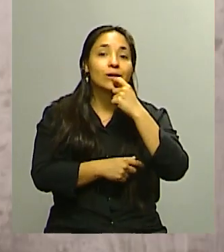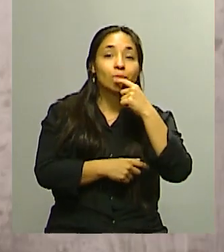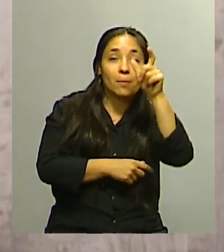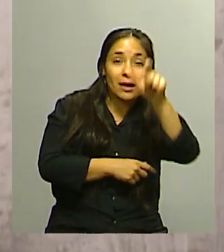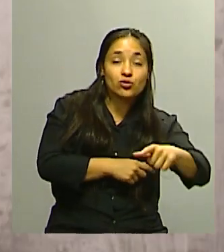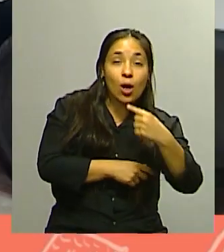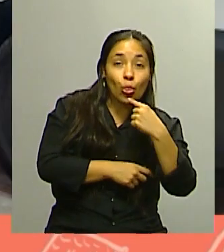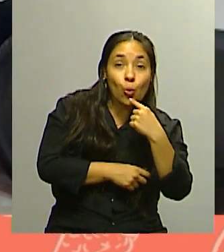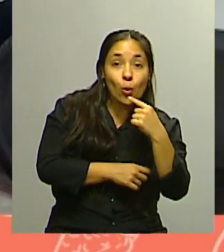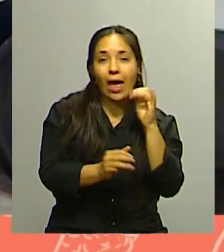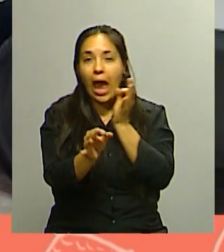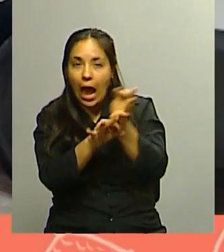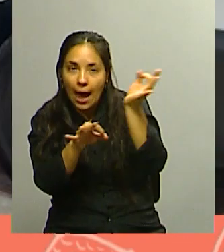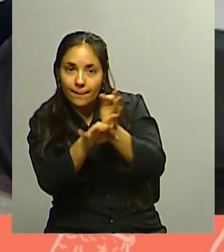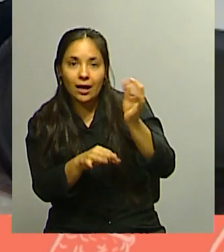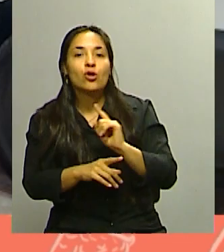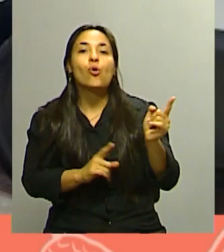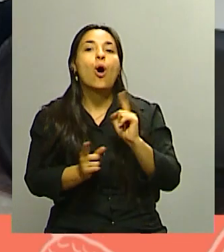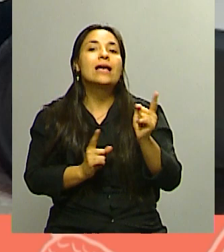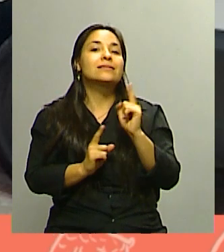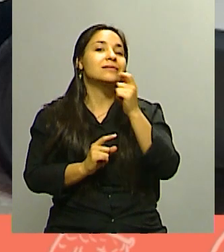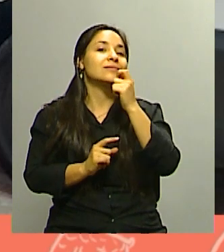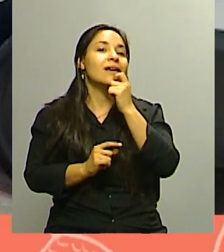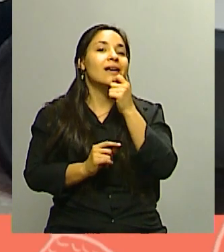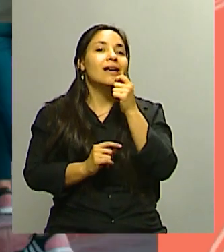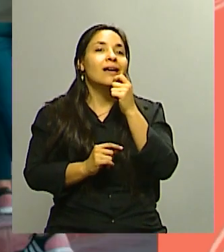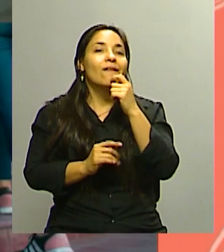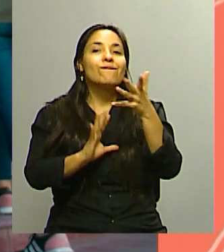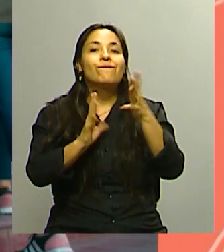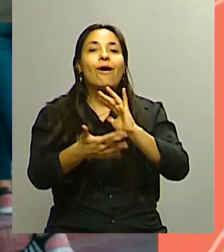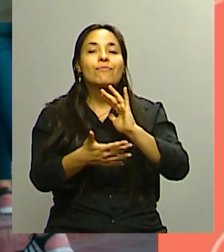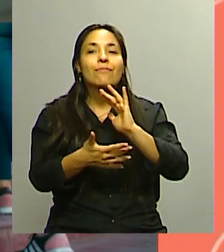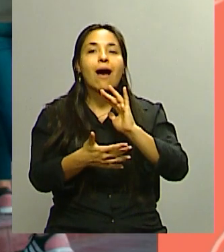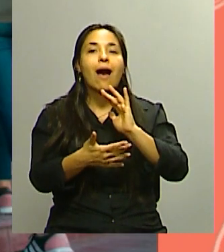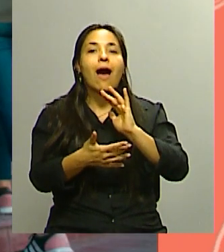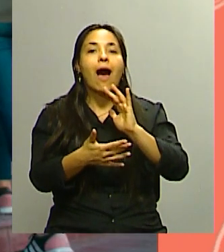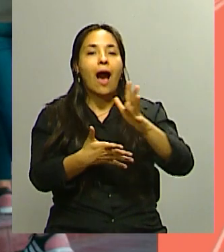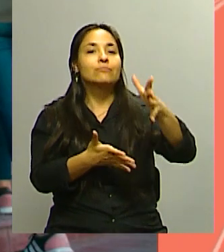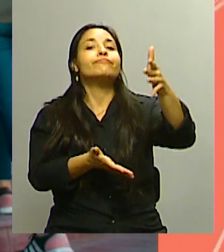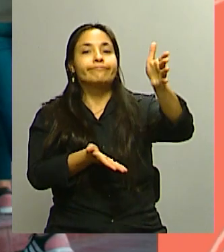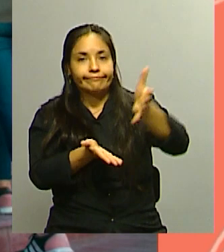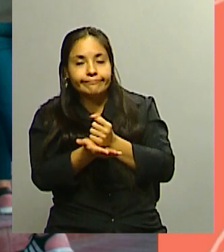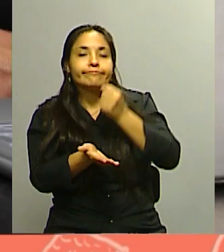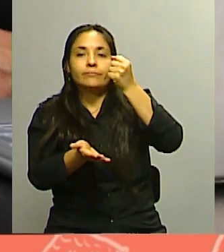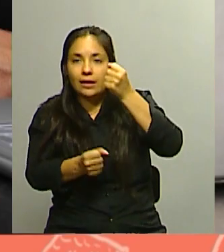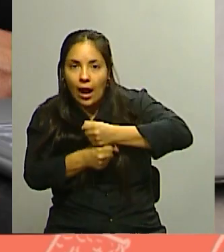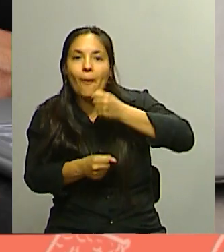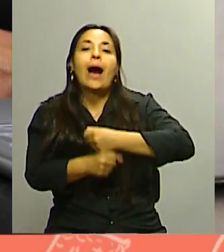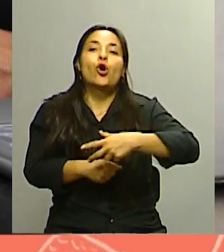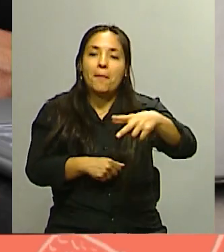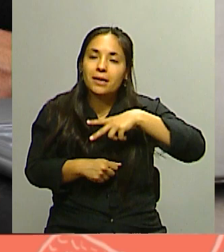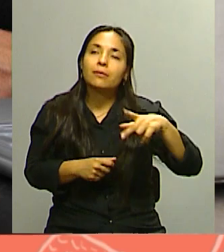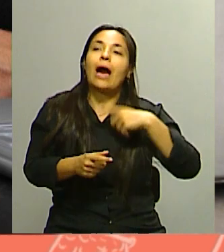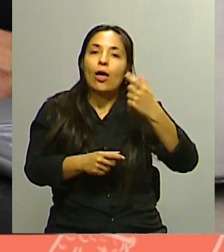nosotros. No tomamos los casos, por eso son consultorios gratuitos, no los tomamos para nuestros estudios particulares, ni yo ni ninguno de los